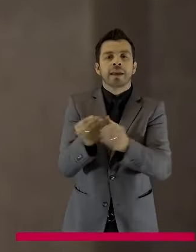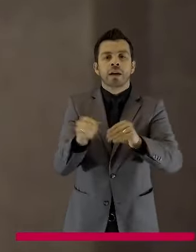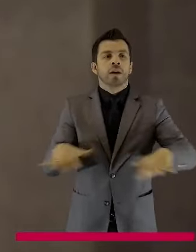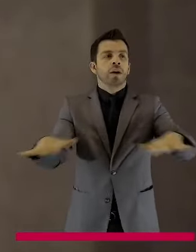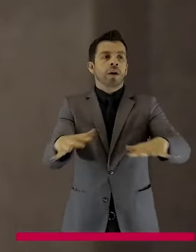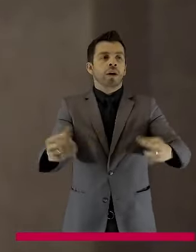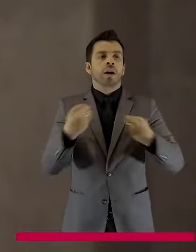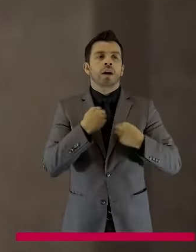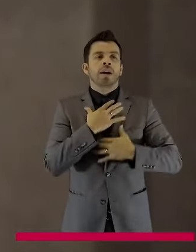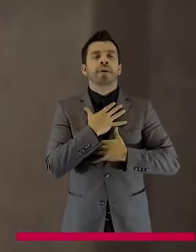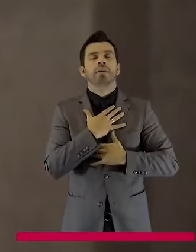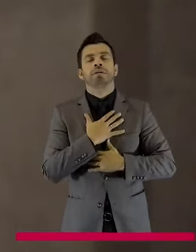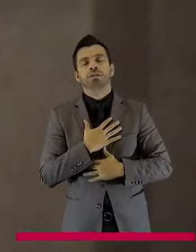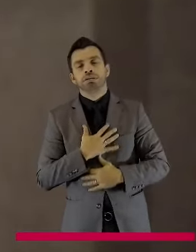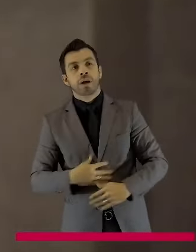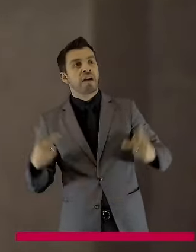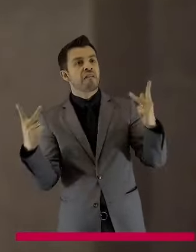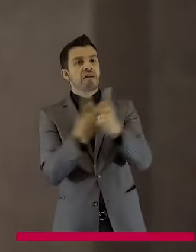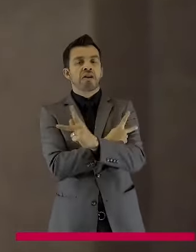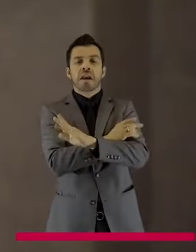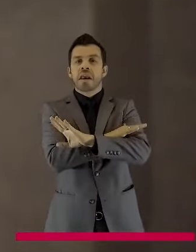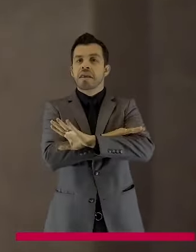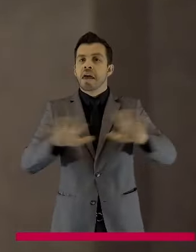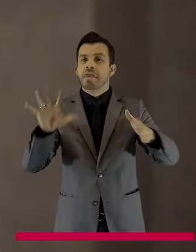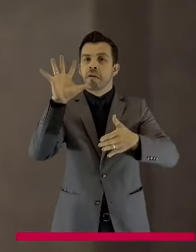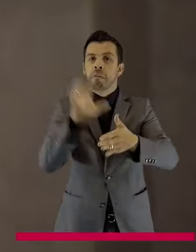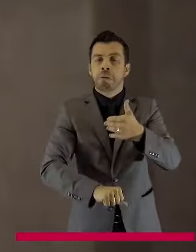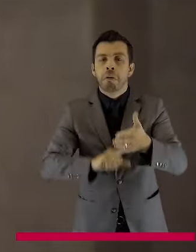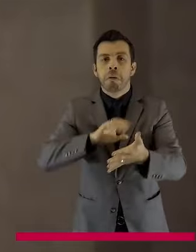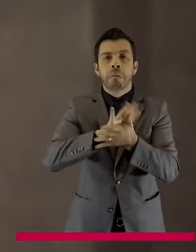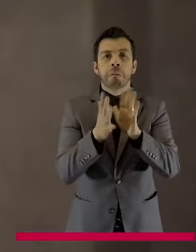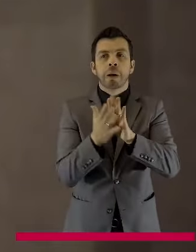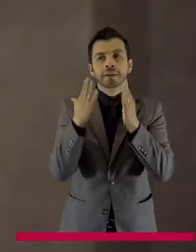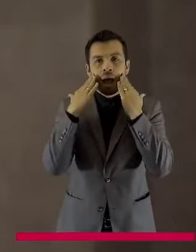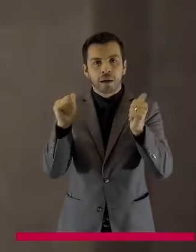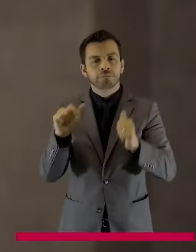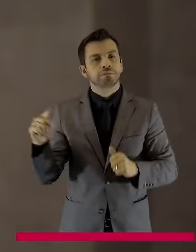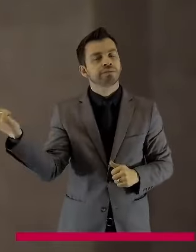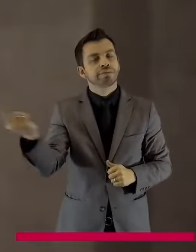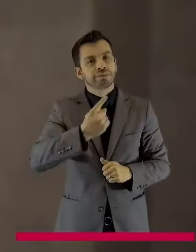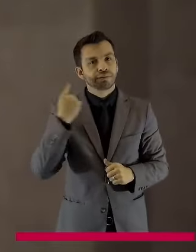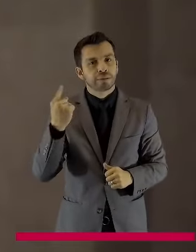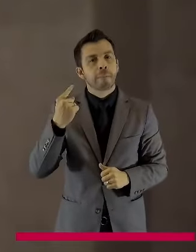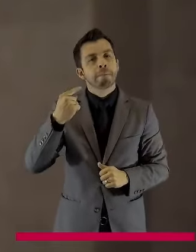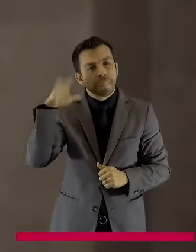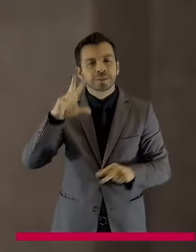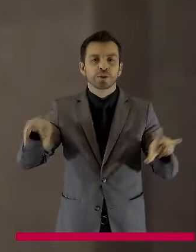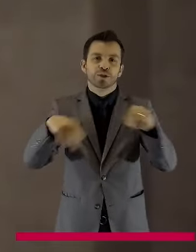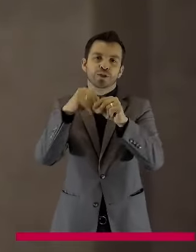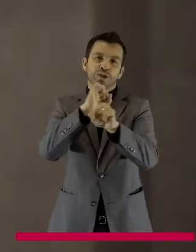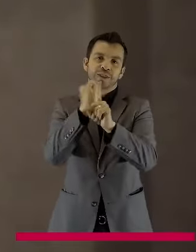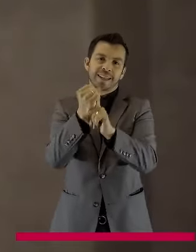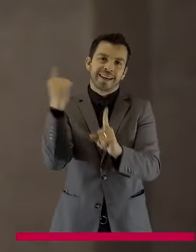seguros, libres de violencia y en paz para las mujeres, sino para la sociedad.